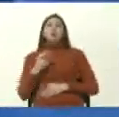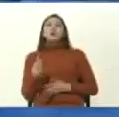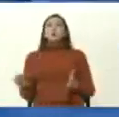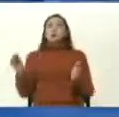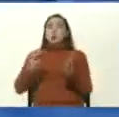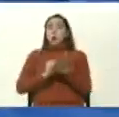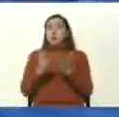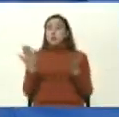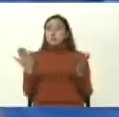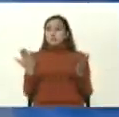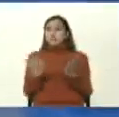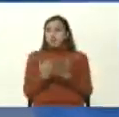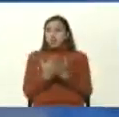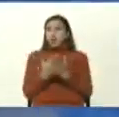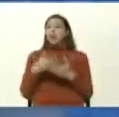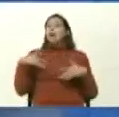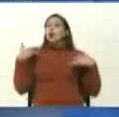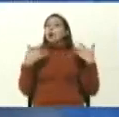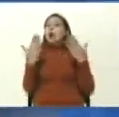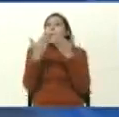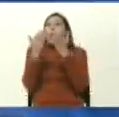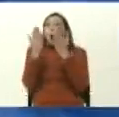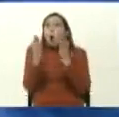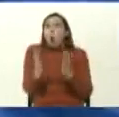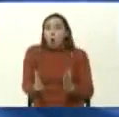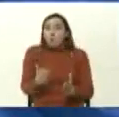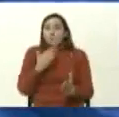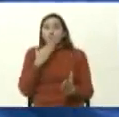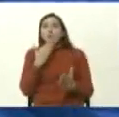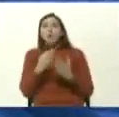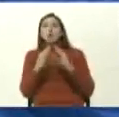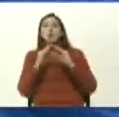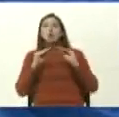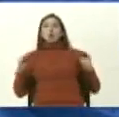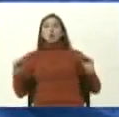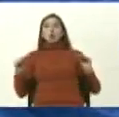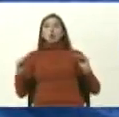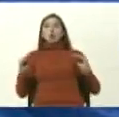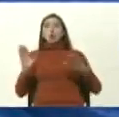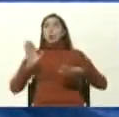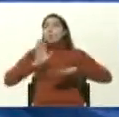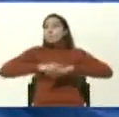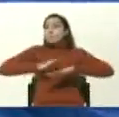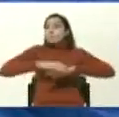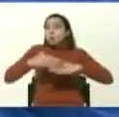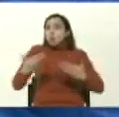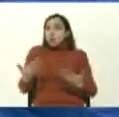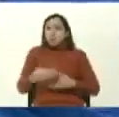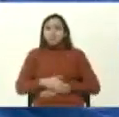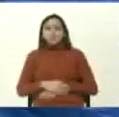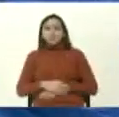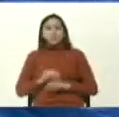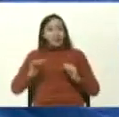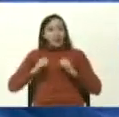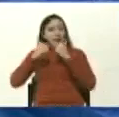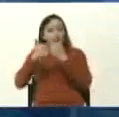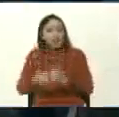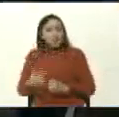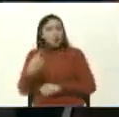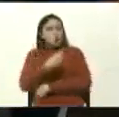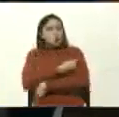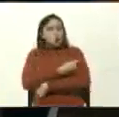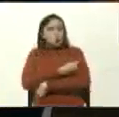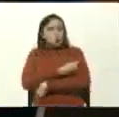clase, están contentos y le agradecemos a todos por el inicio de la vacunación